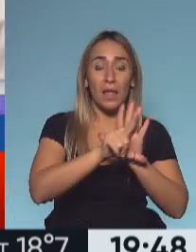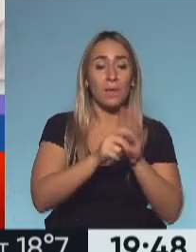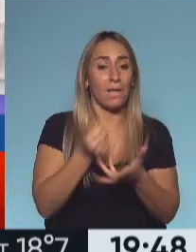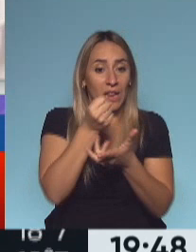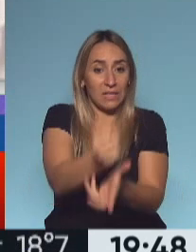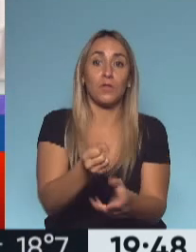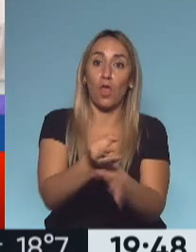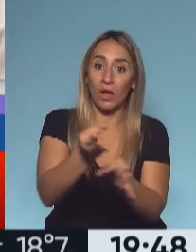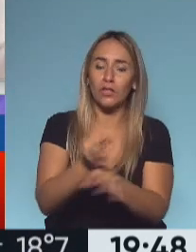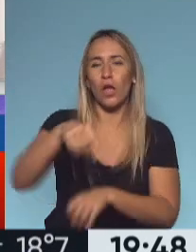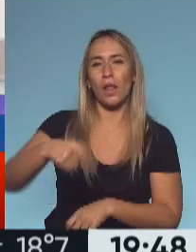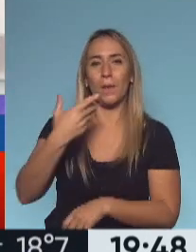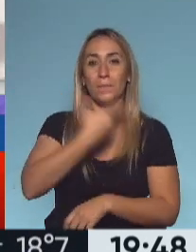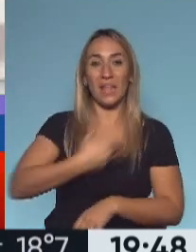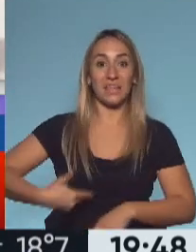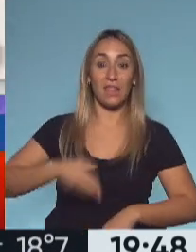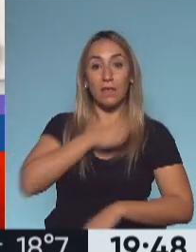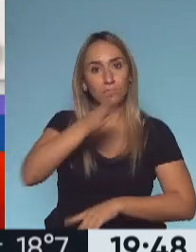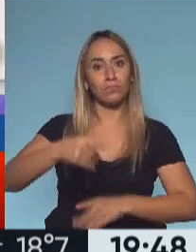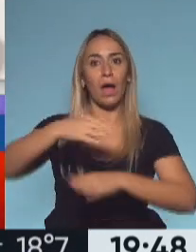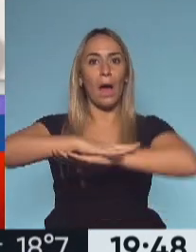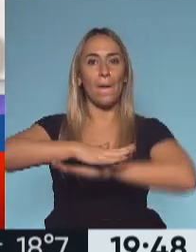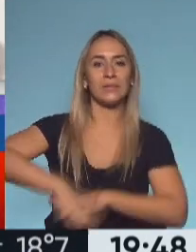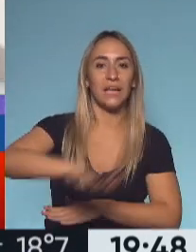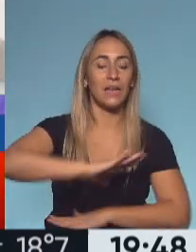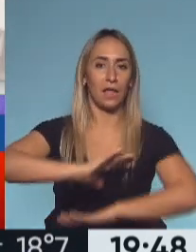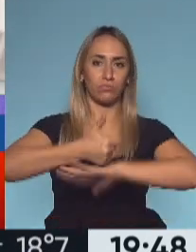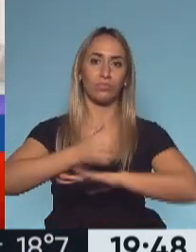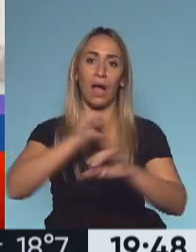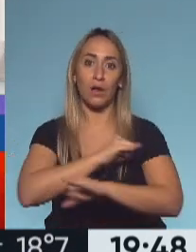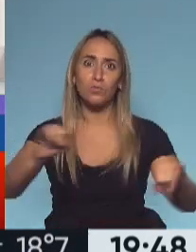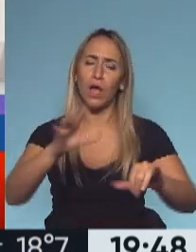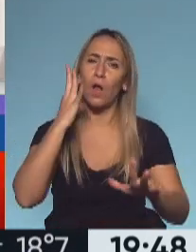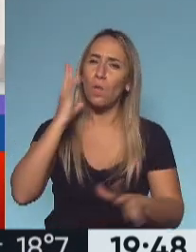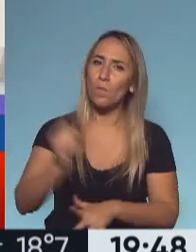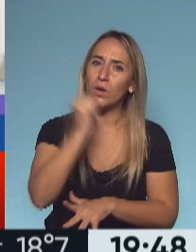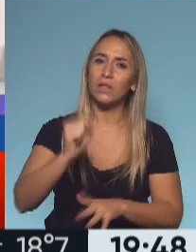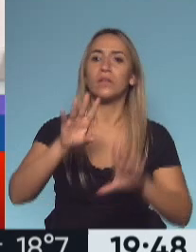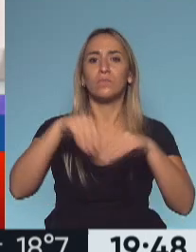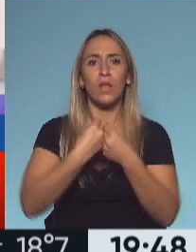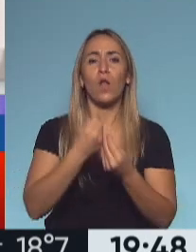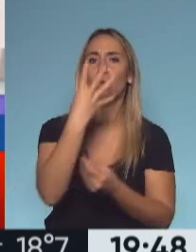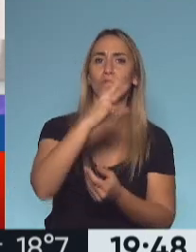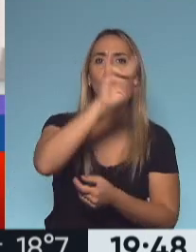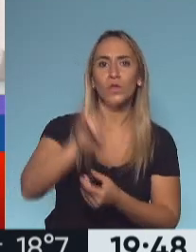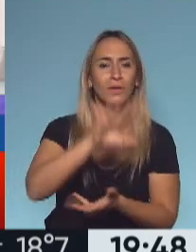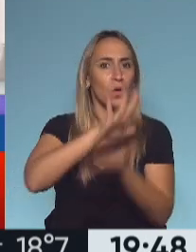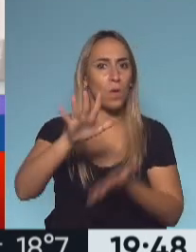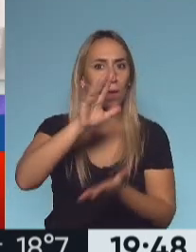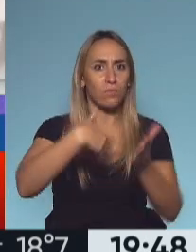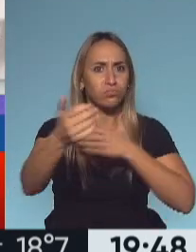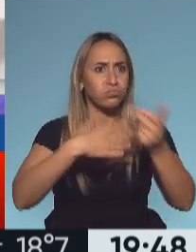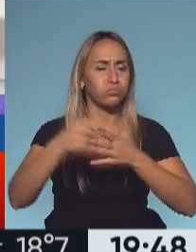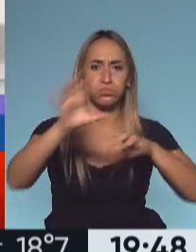nuestro presidente en Avellaneda anunció una decisión también muy importante para nosotros, la creación de 4 nuevas universidades nacionales. ¿No?